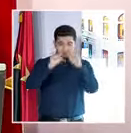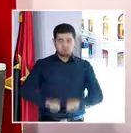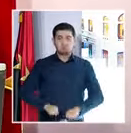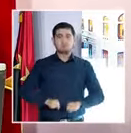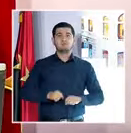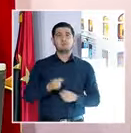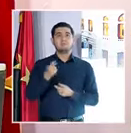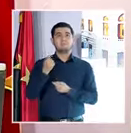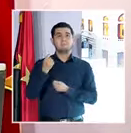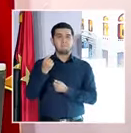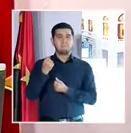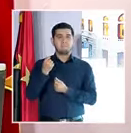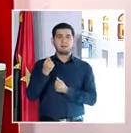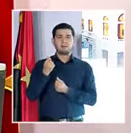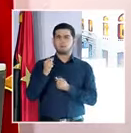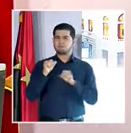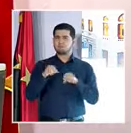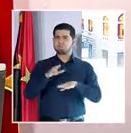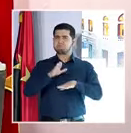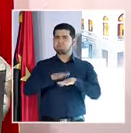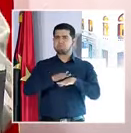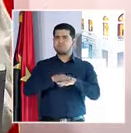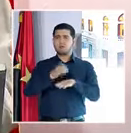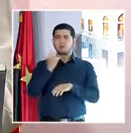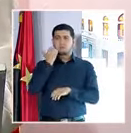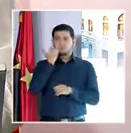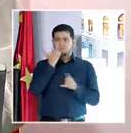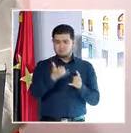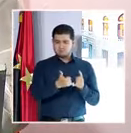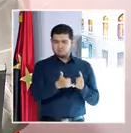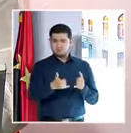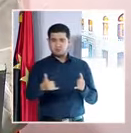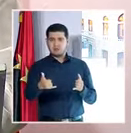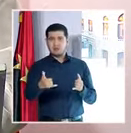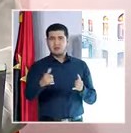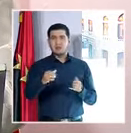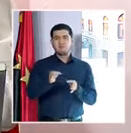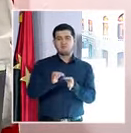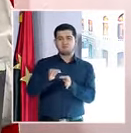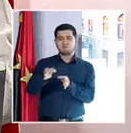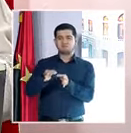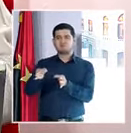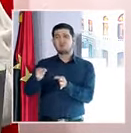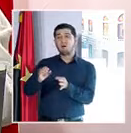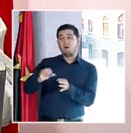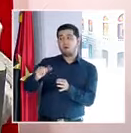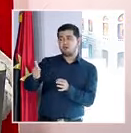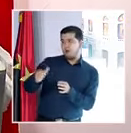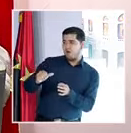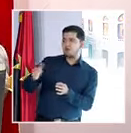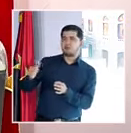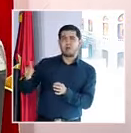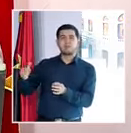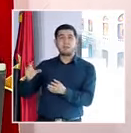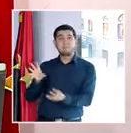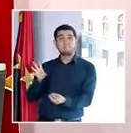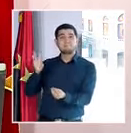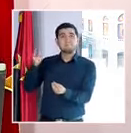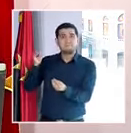recursos que permitirán la gasificación en Teorama, Convención, El Tarra, La